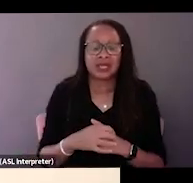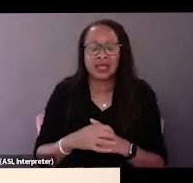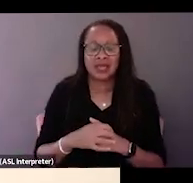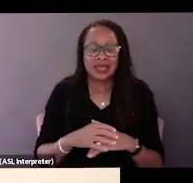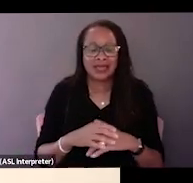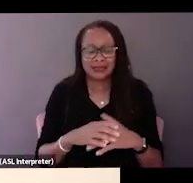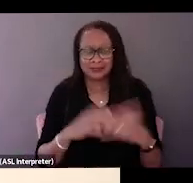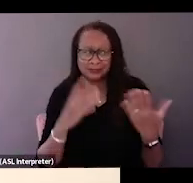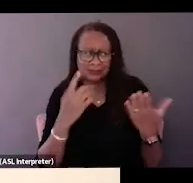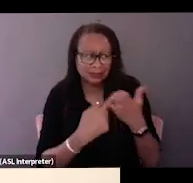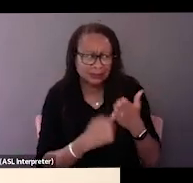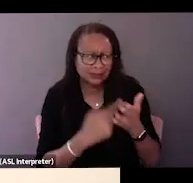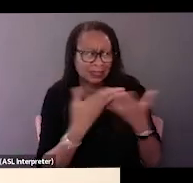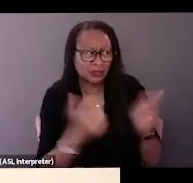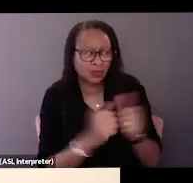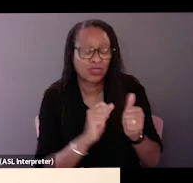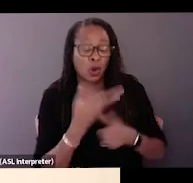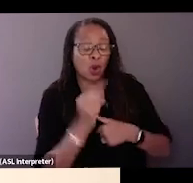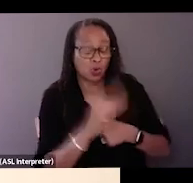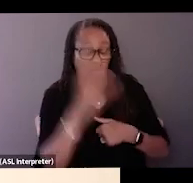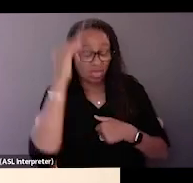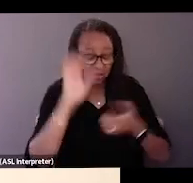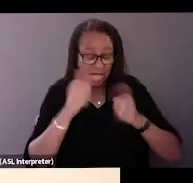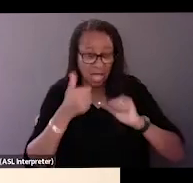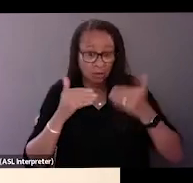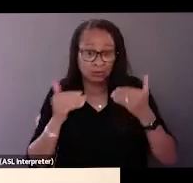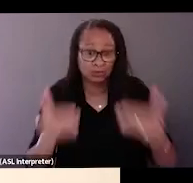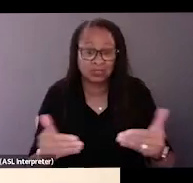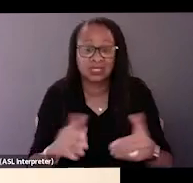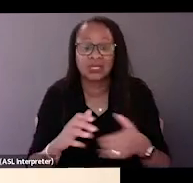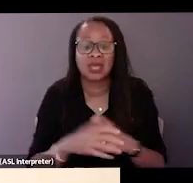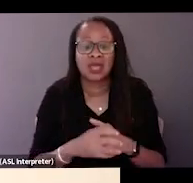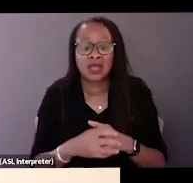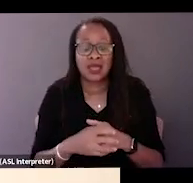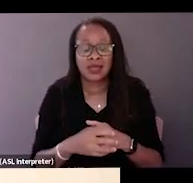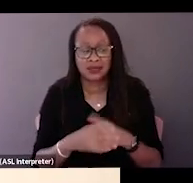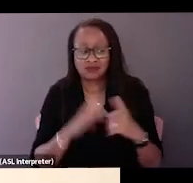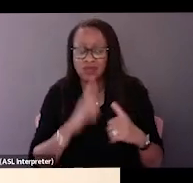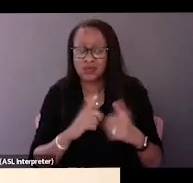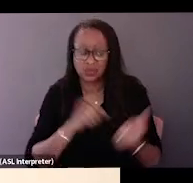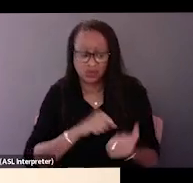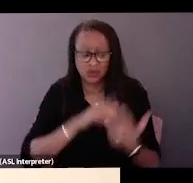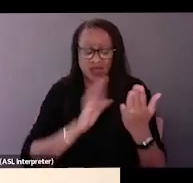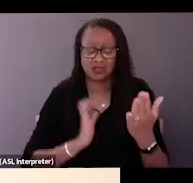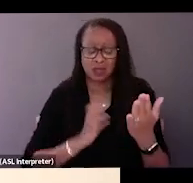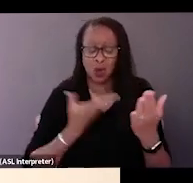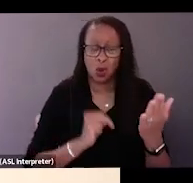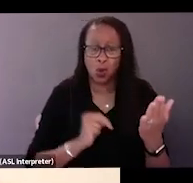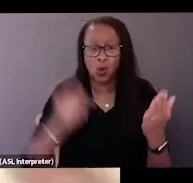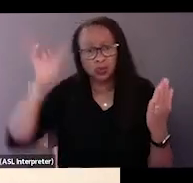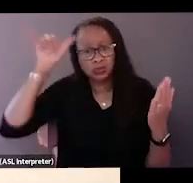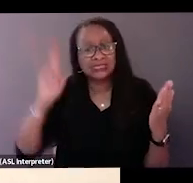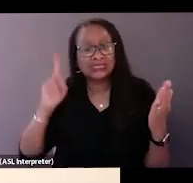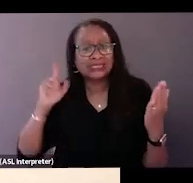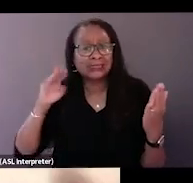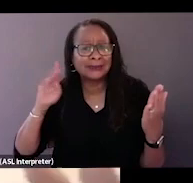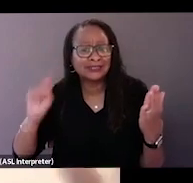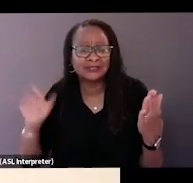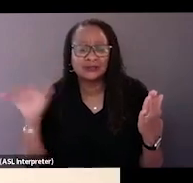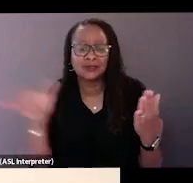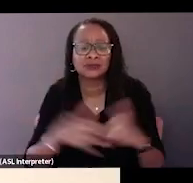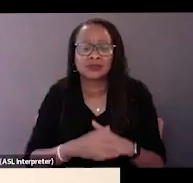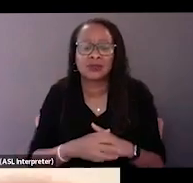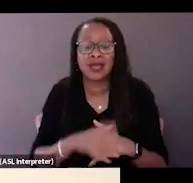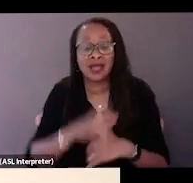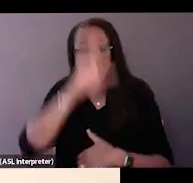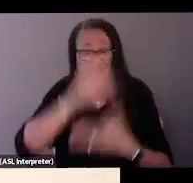propios demonios, ¿no? Creo que esto es lo principal para mí de hacer cine,